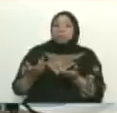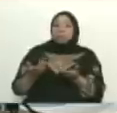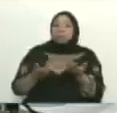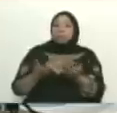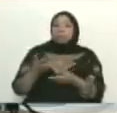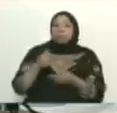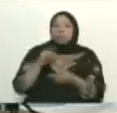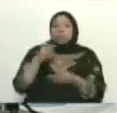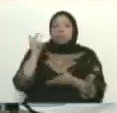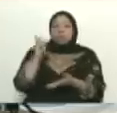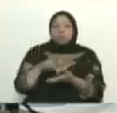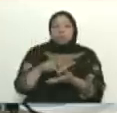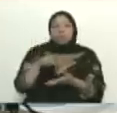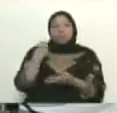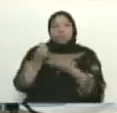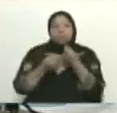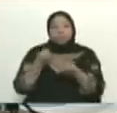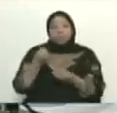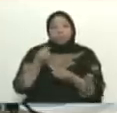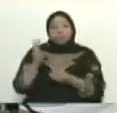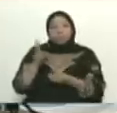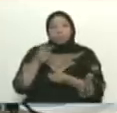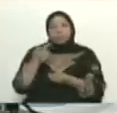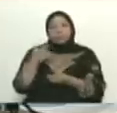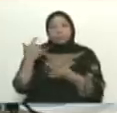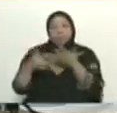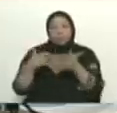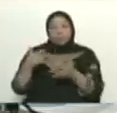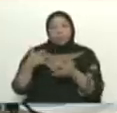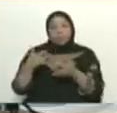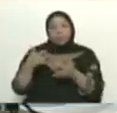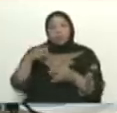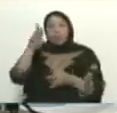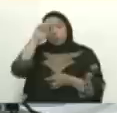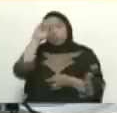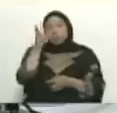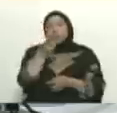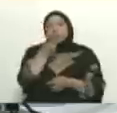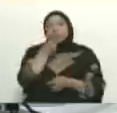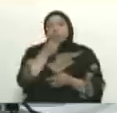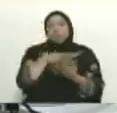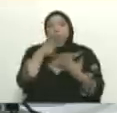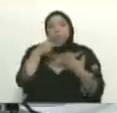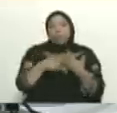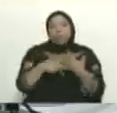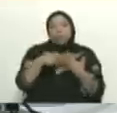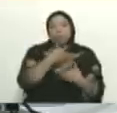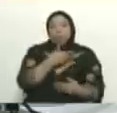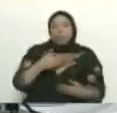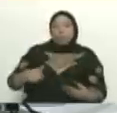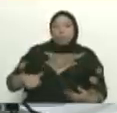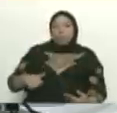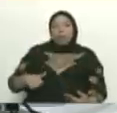Yo estaba allí el día que les ordenaron levantarse de la mesa en República Dominicana porque el plan de Trump era otro.